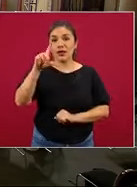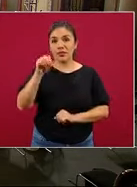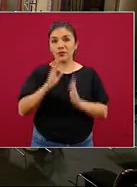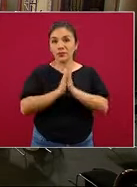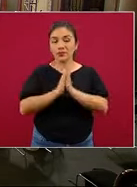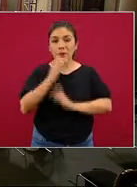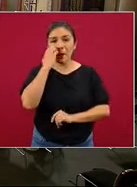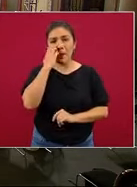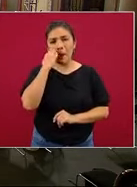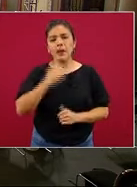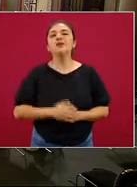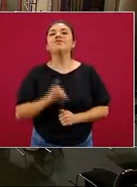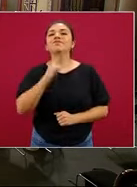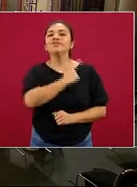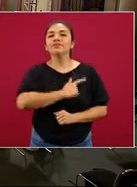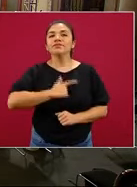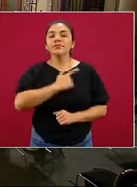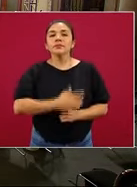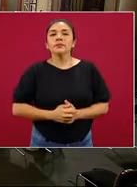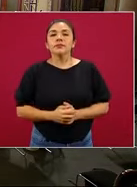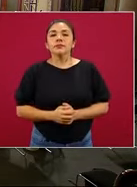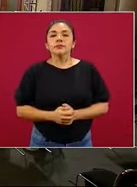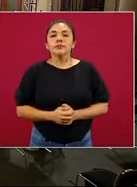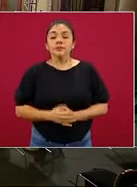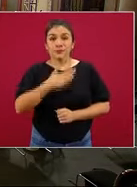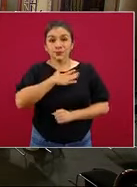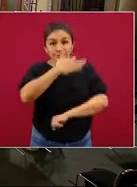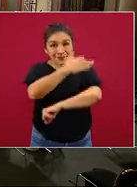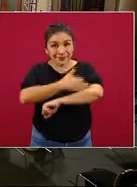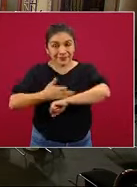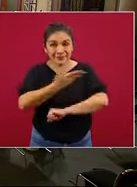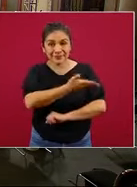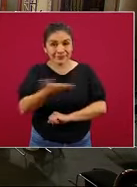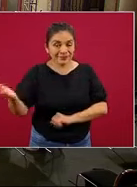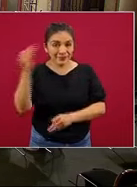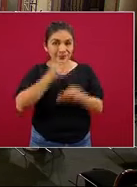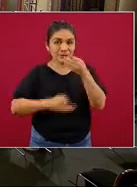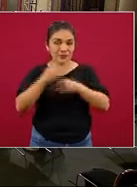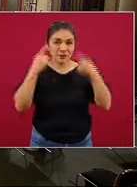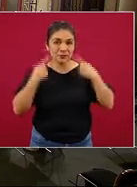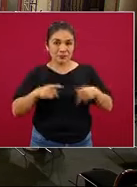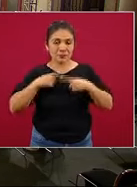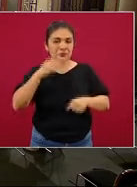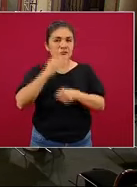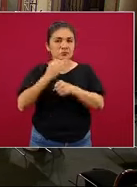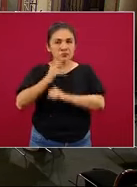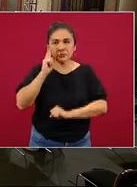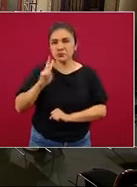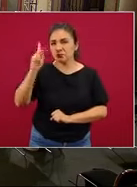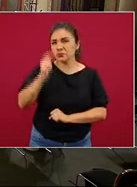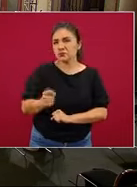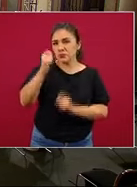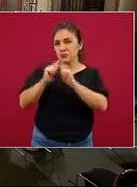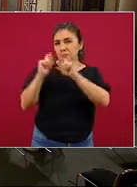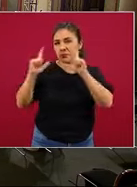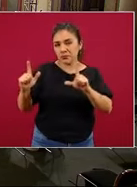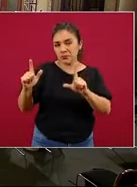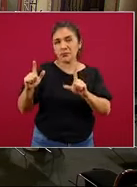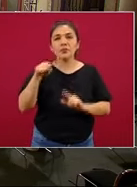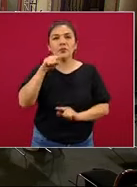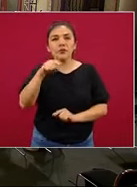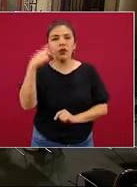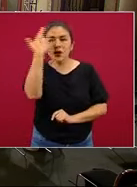movilidad. Con mucho gusto, doctor López-Gatell. Muy buenas tardes. Tengan todas y todos. Vamos a ver la primera diapositiva. Vamos